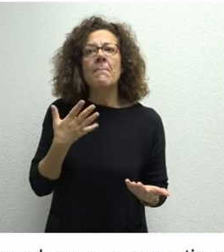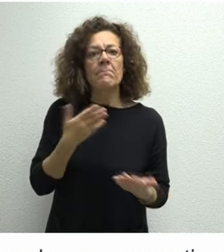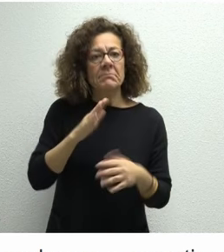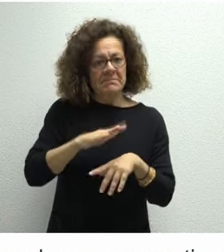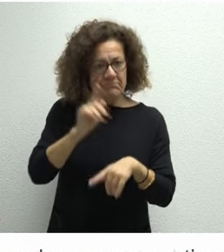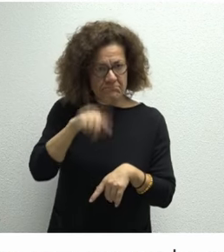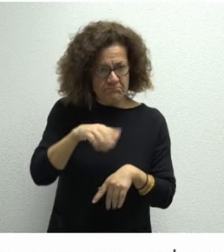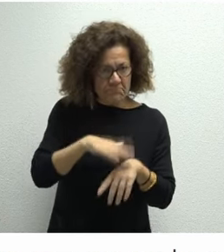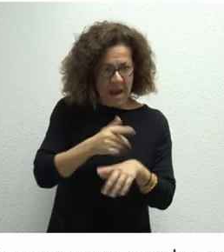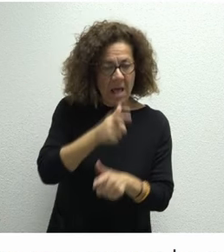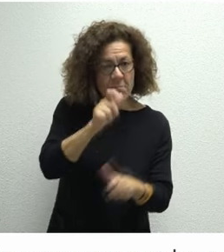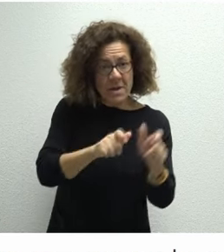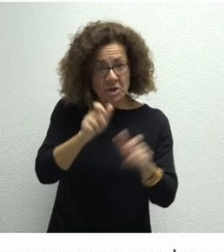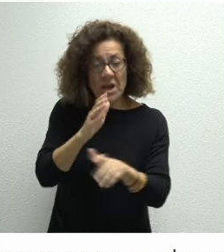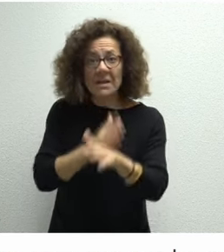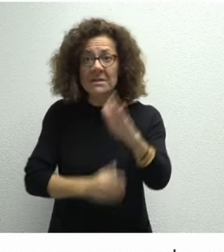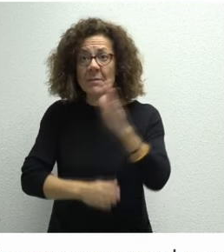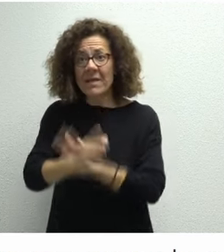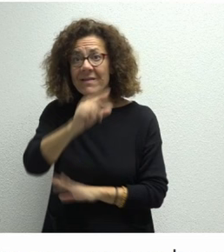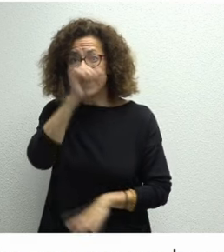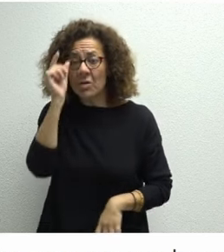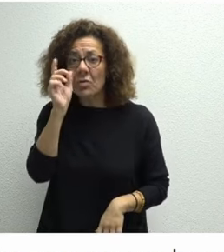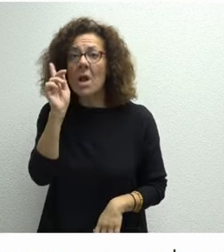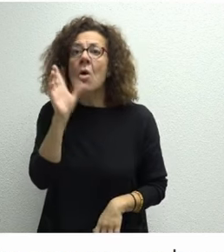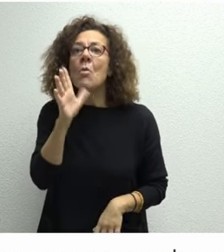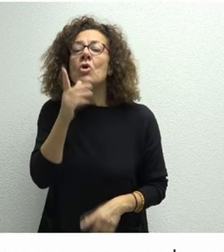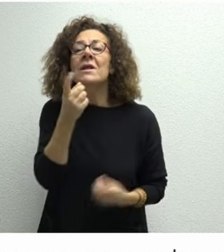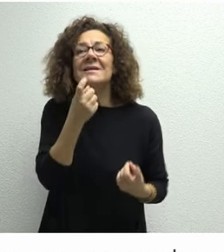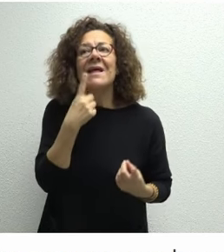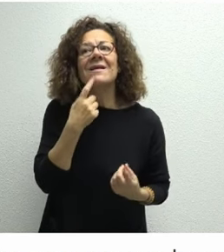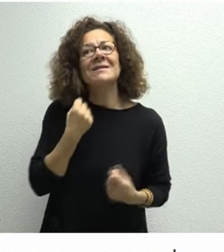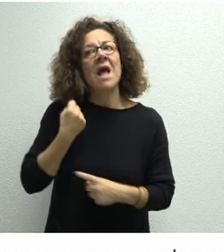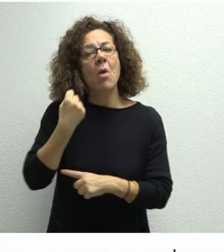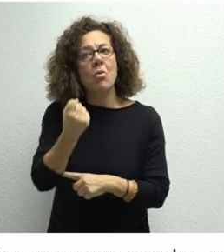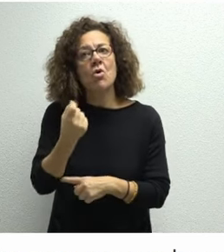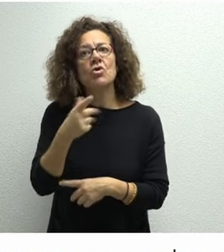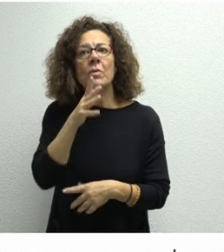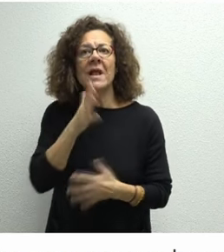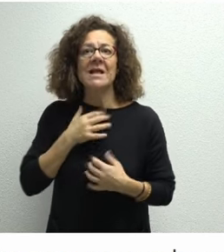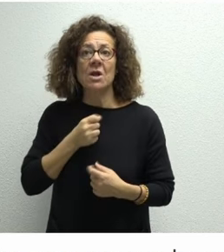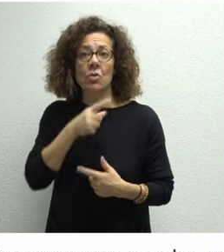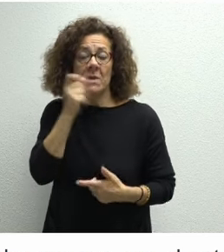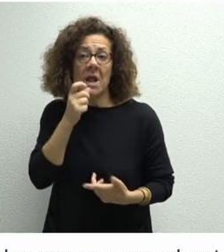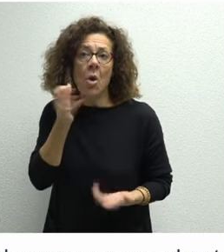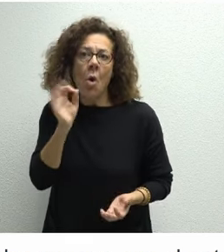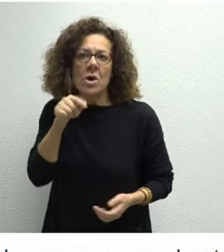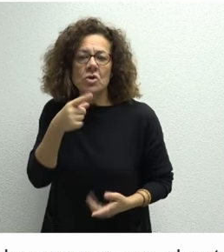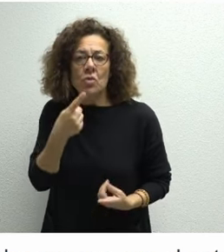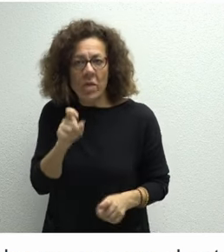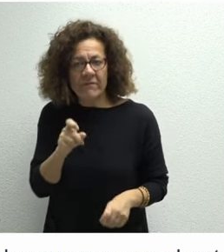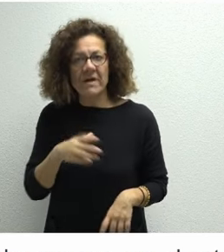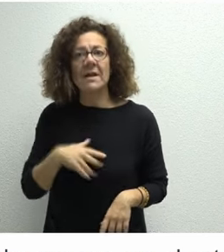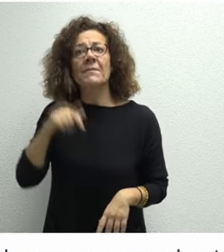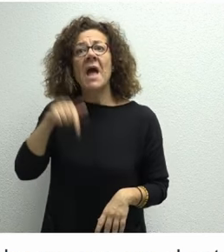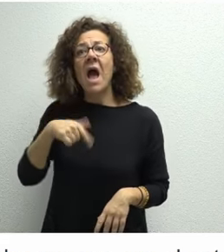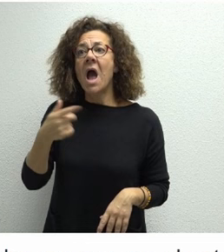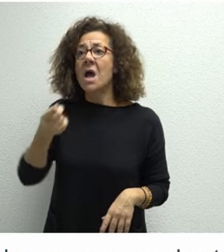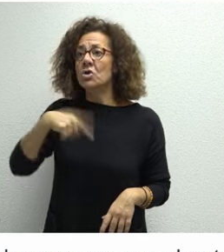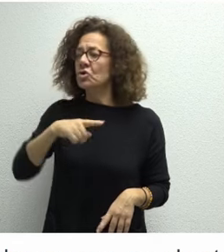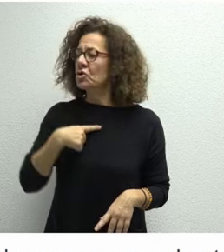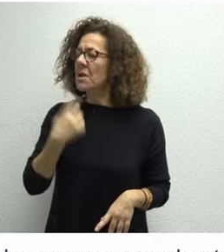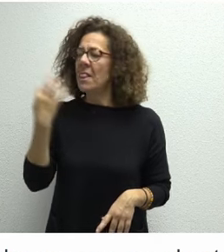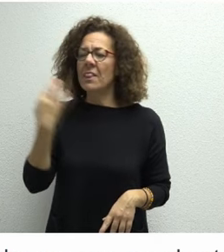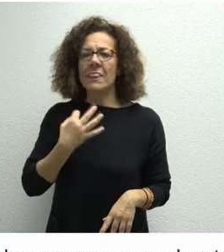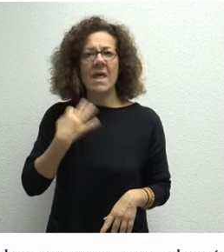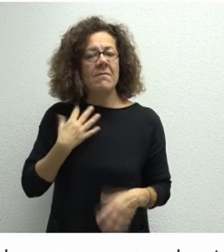personas que tienen discapacidad intelectual con necesidad de apoyo relacionada con la Salud Mental como si no la tienen para nosotros ir renunciable